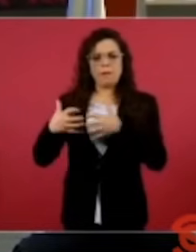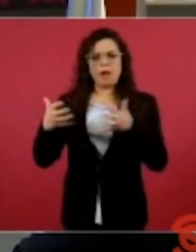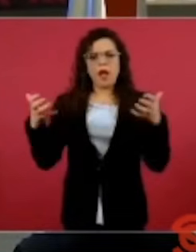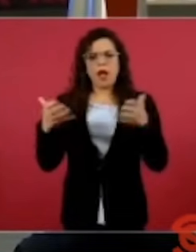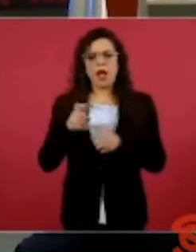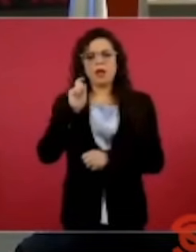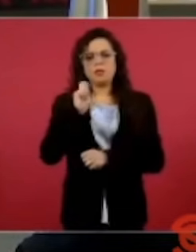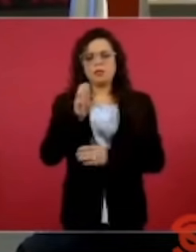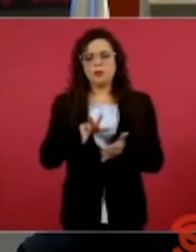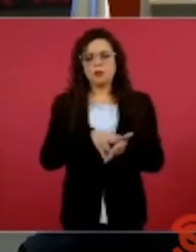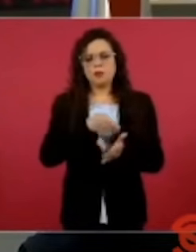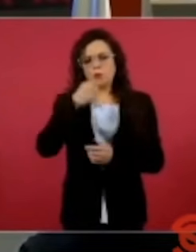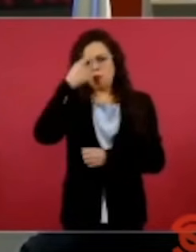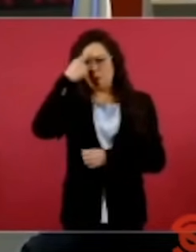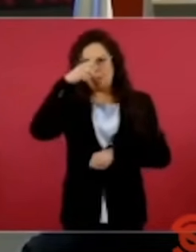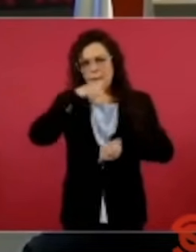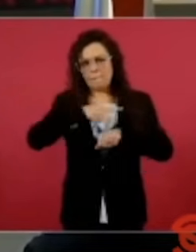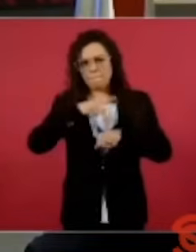una minera